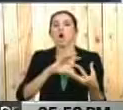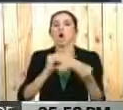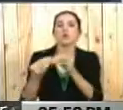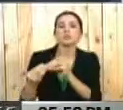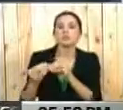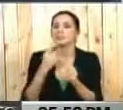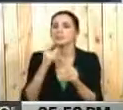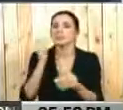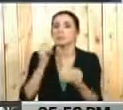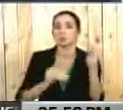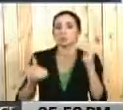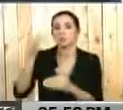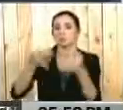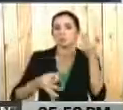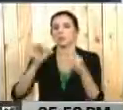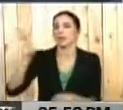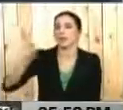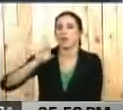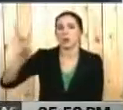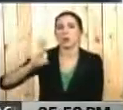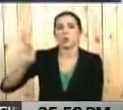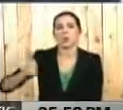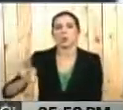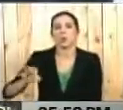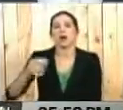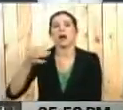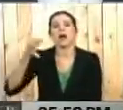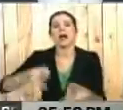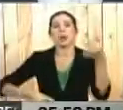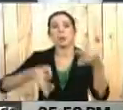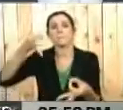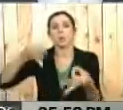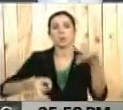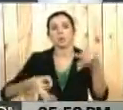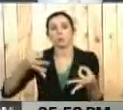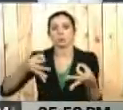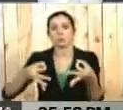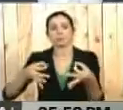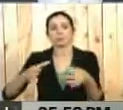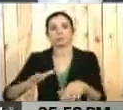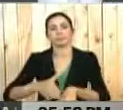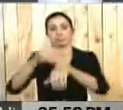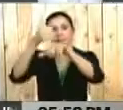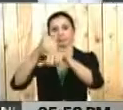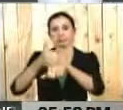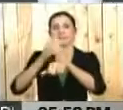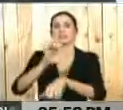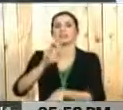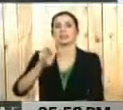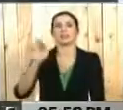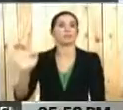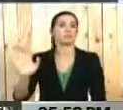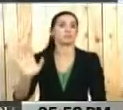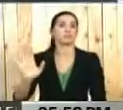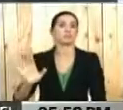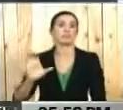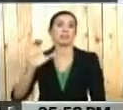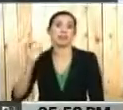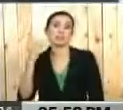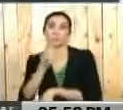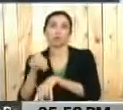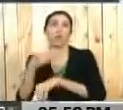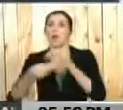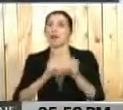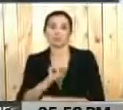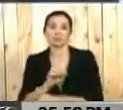Tribunal Supremo designó a cada uno de los magistrados, de los rectores, se dice, del Consejo Nacional Electoral. Yo creo